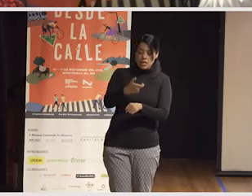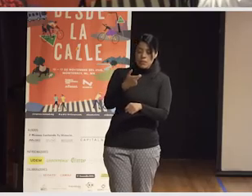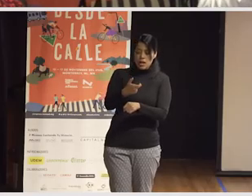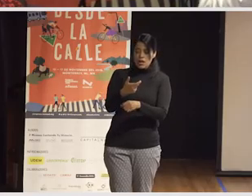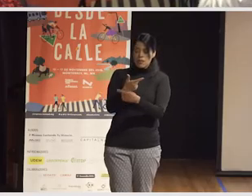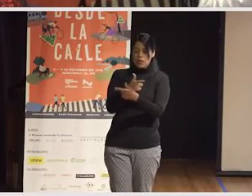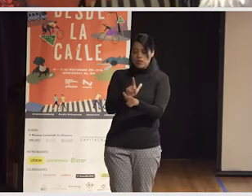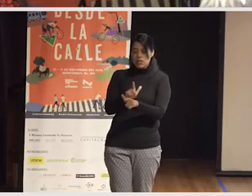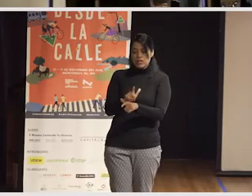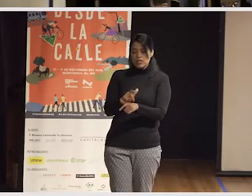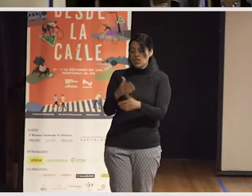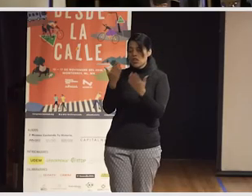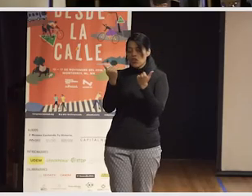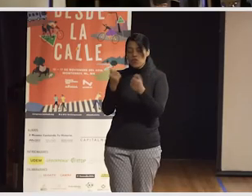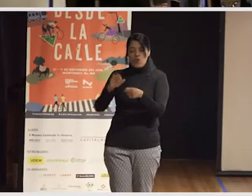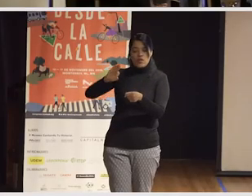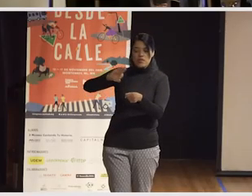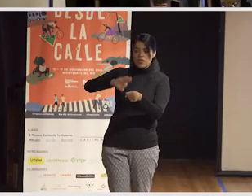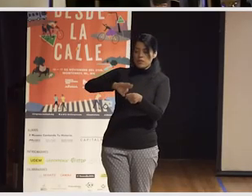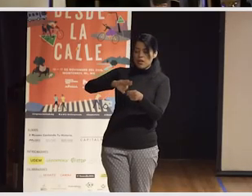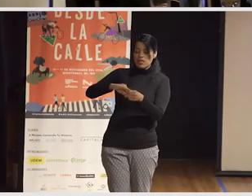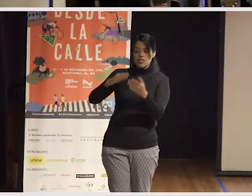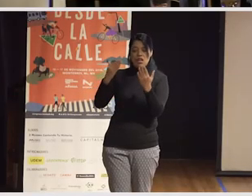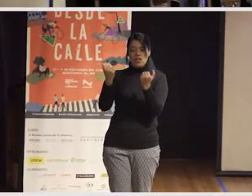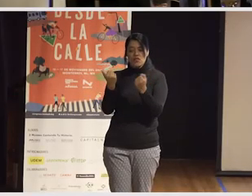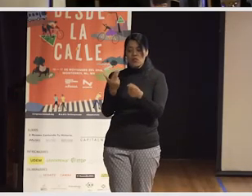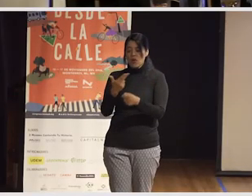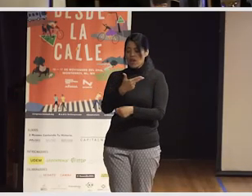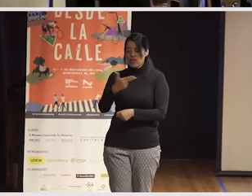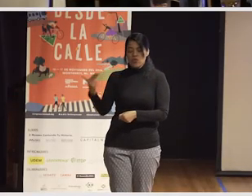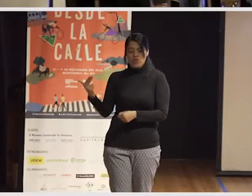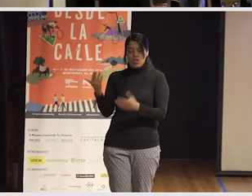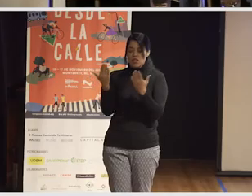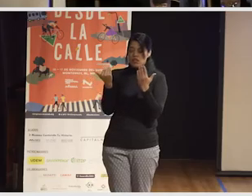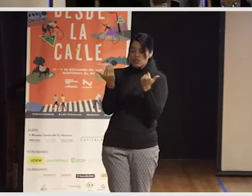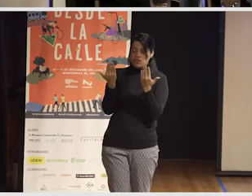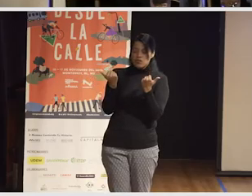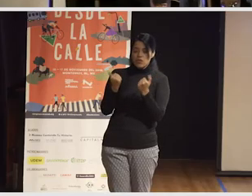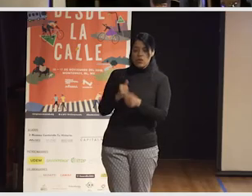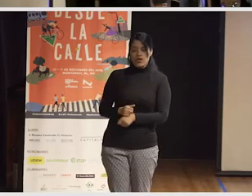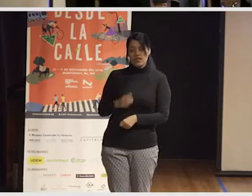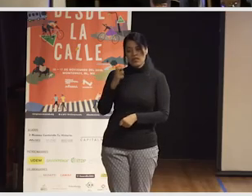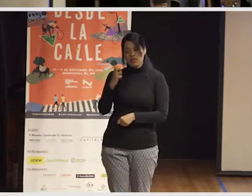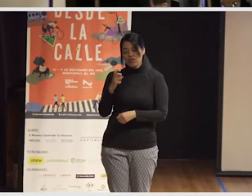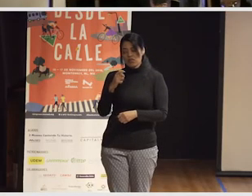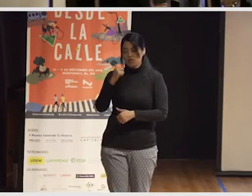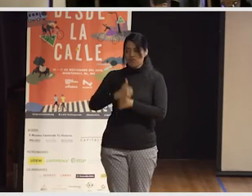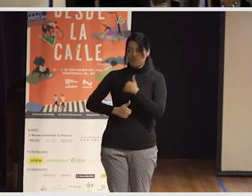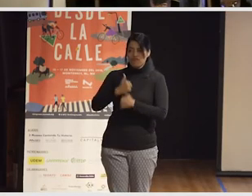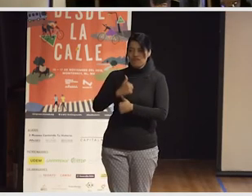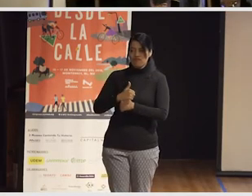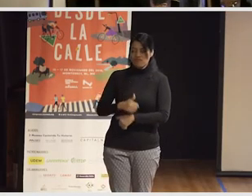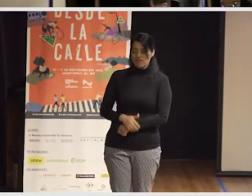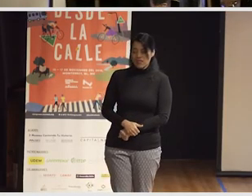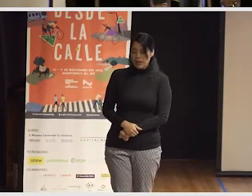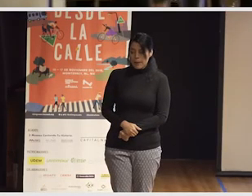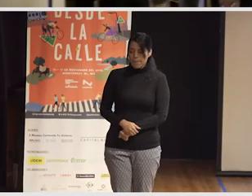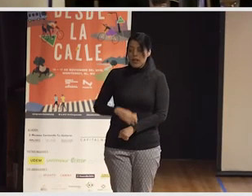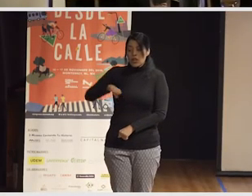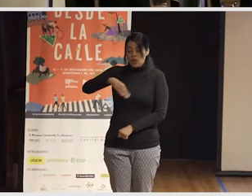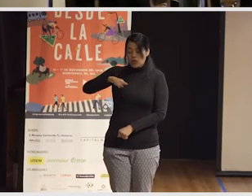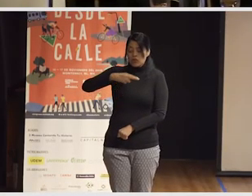muy complicadas entonces identidad alrededor de eso yo creo que acabo de hacer una descripción lo que